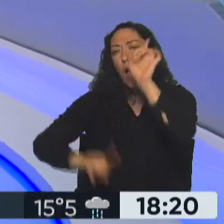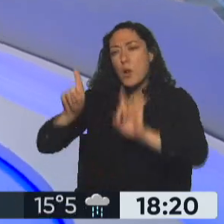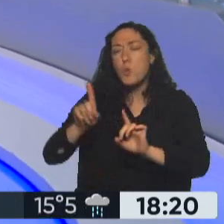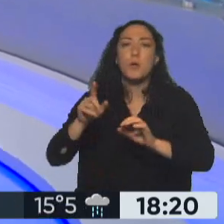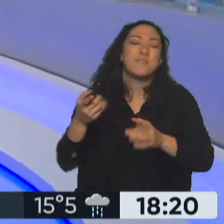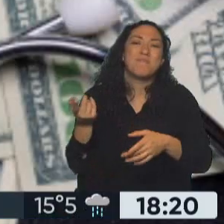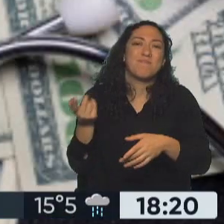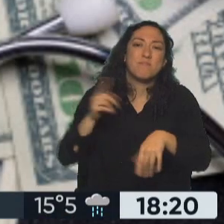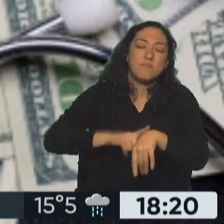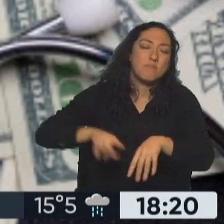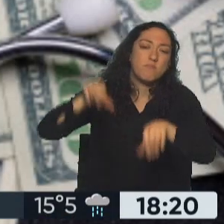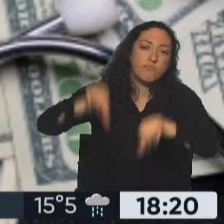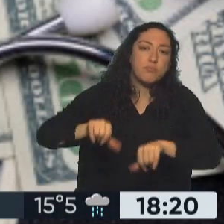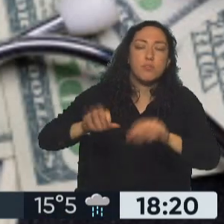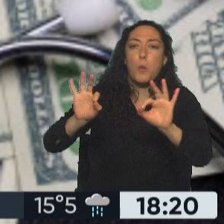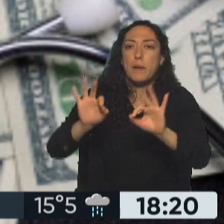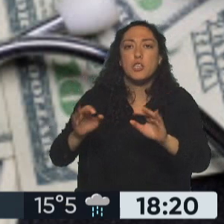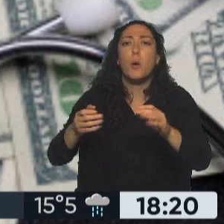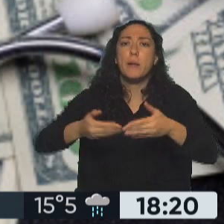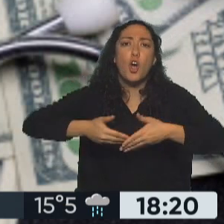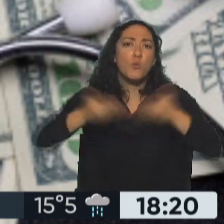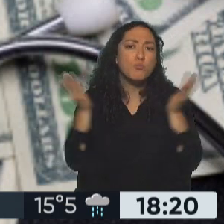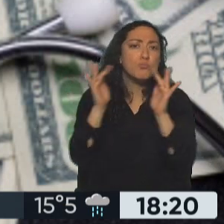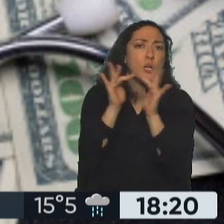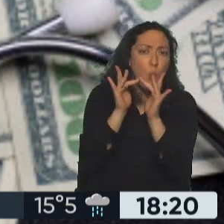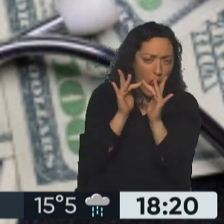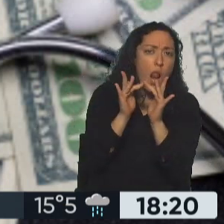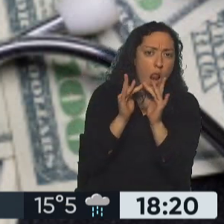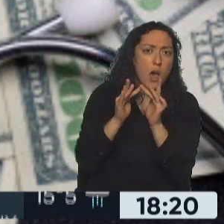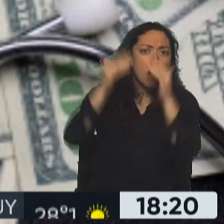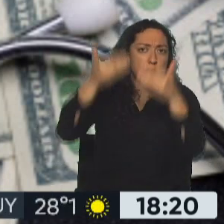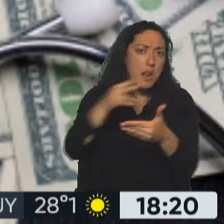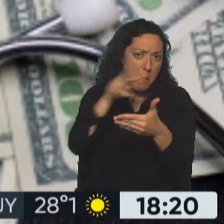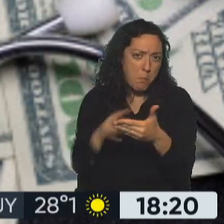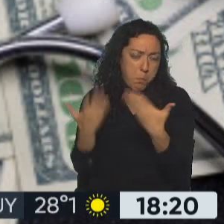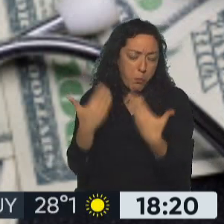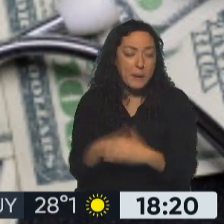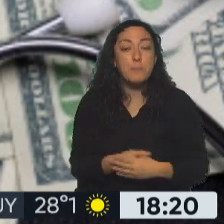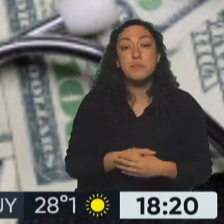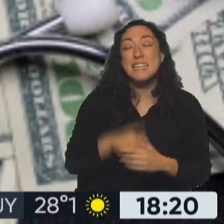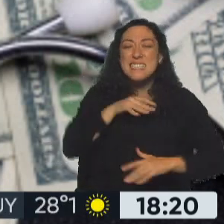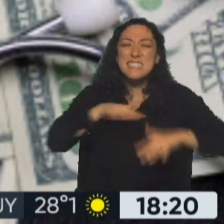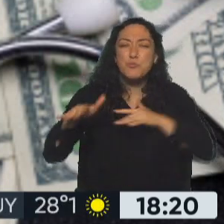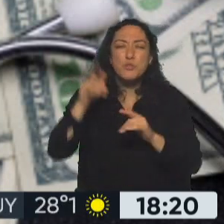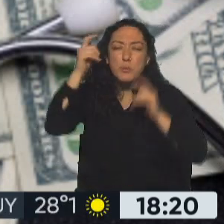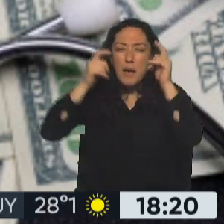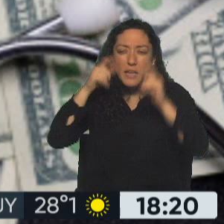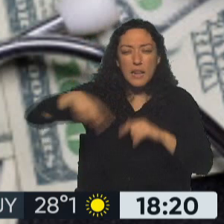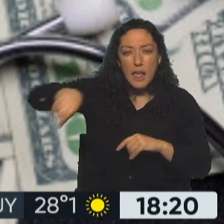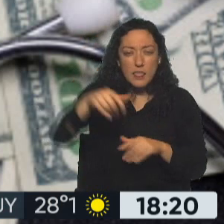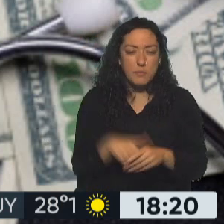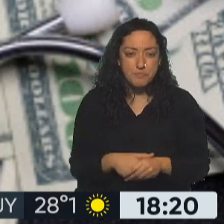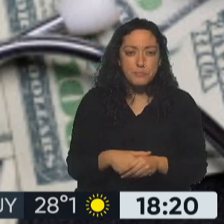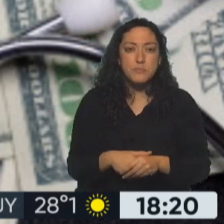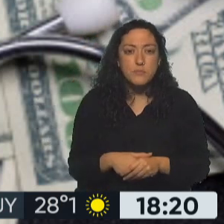podemos leerla toda, está disponible, está online. Pero fíjate esto, Horacio. Imagina la situación, además. En uno de